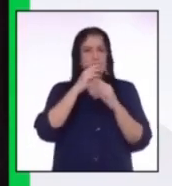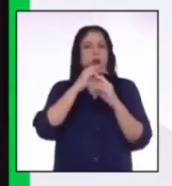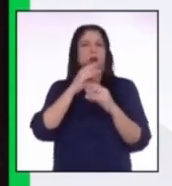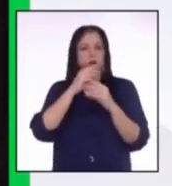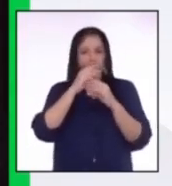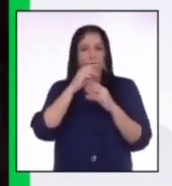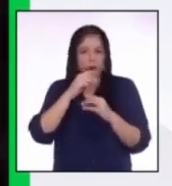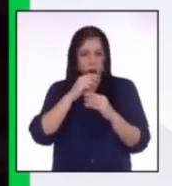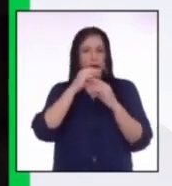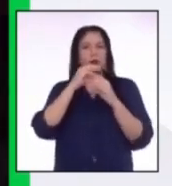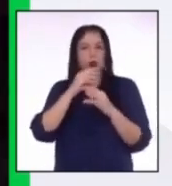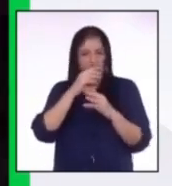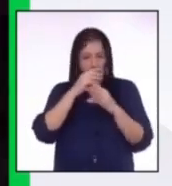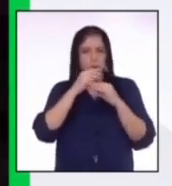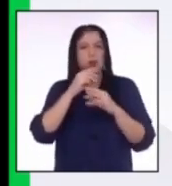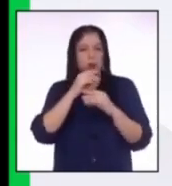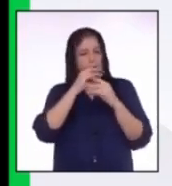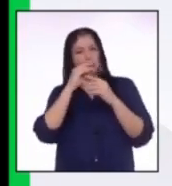y